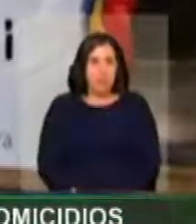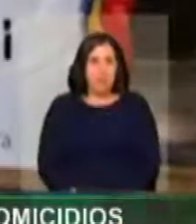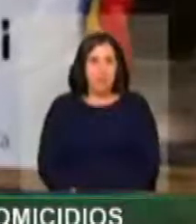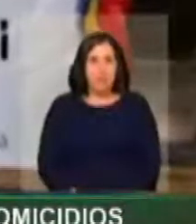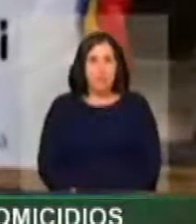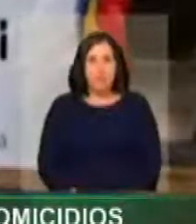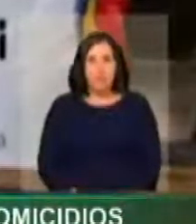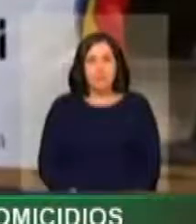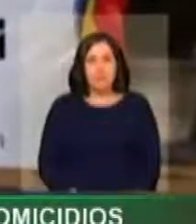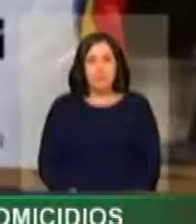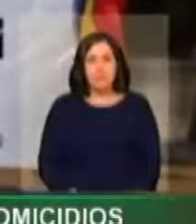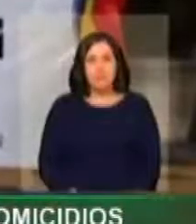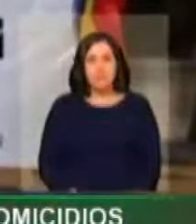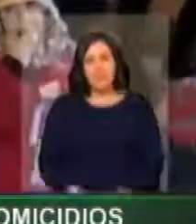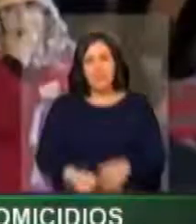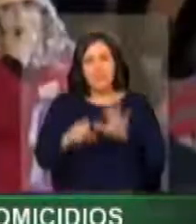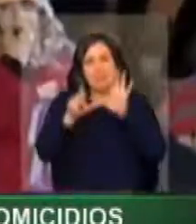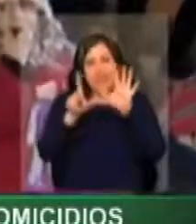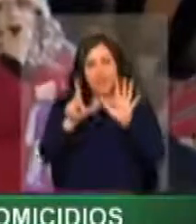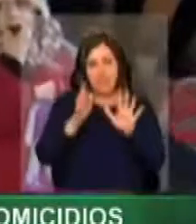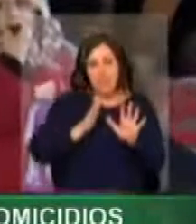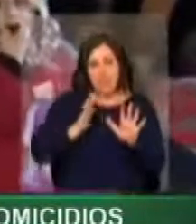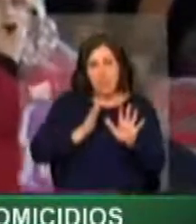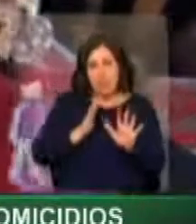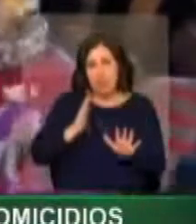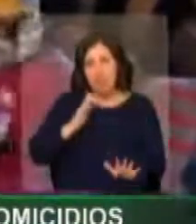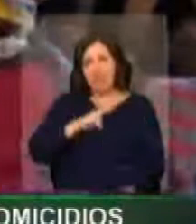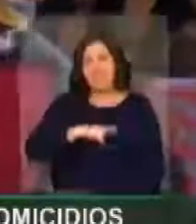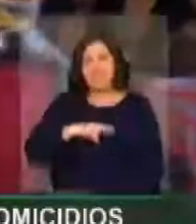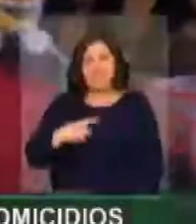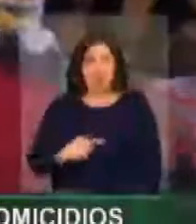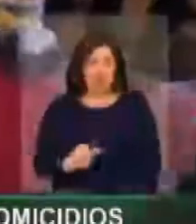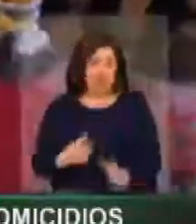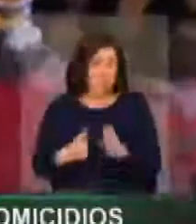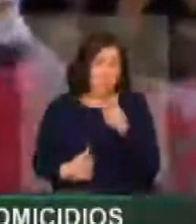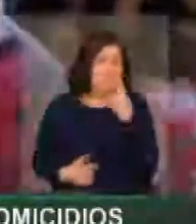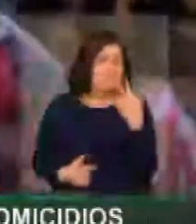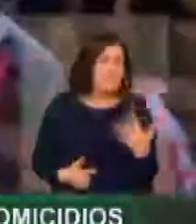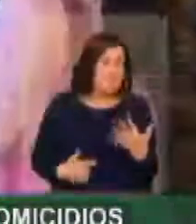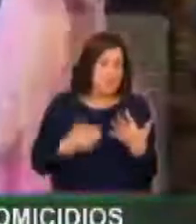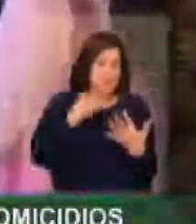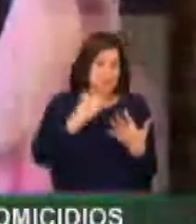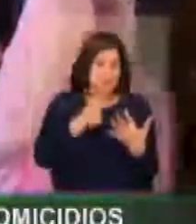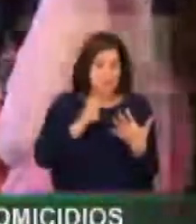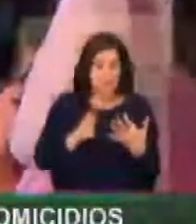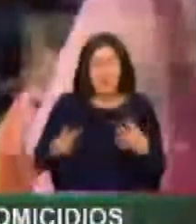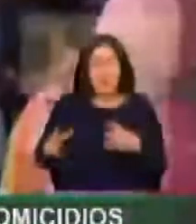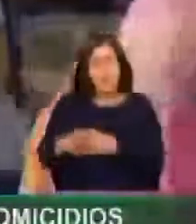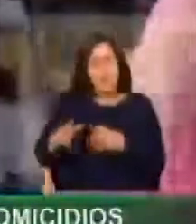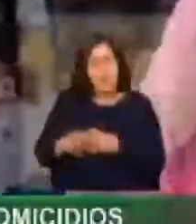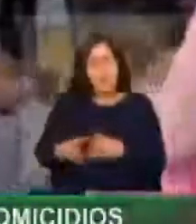Los asesinatos de 7 mujeres trans, de los cuales 5 permanecen sin aclarar, han formado parte de los reclamos de los colectivos trans en los últimos